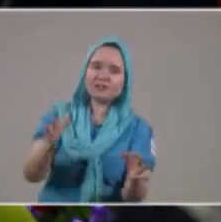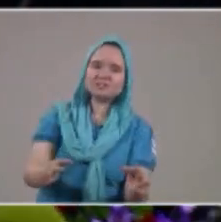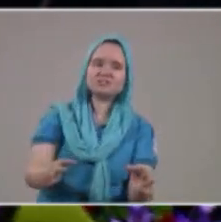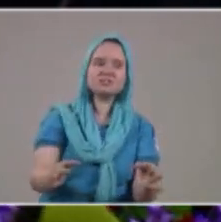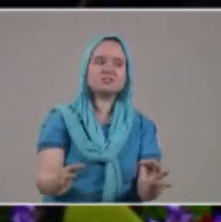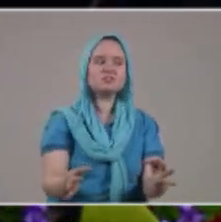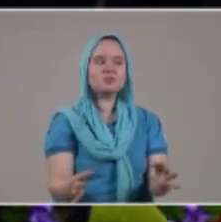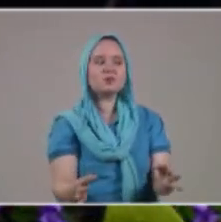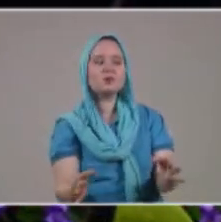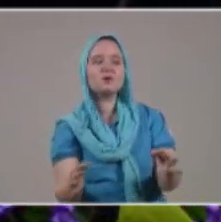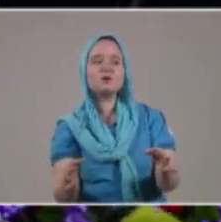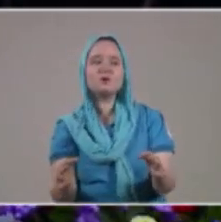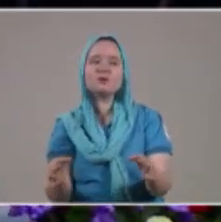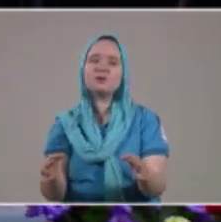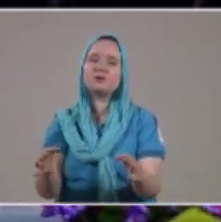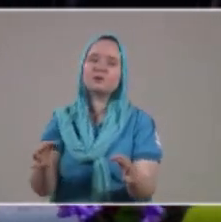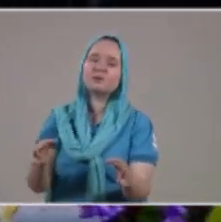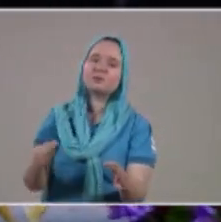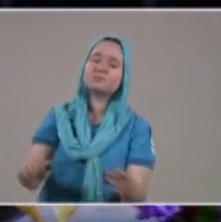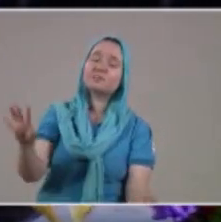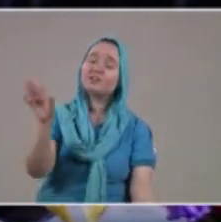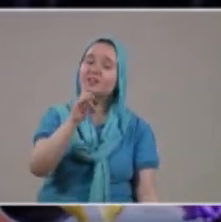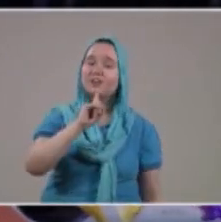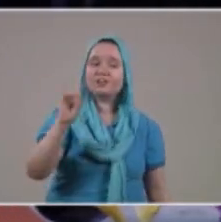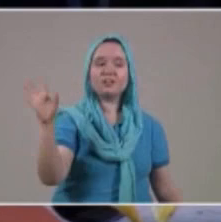Qué bueno es el Señor.